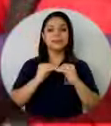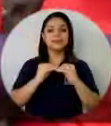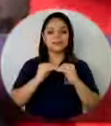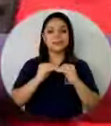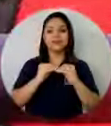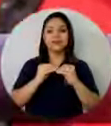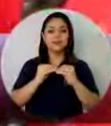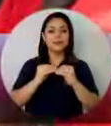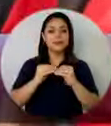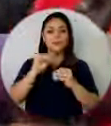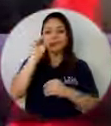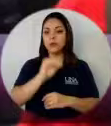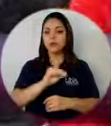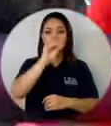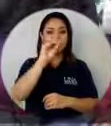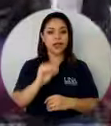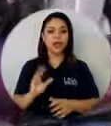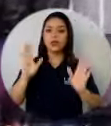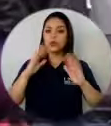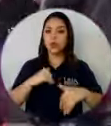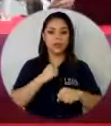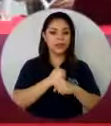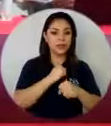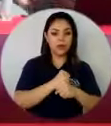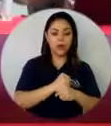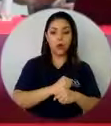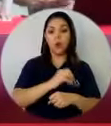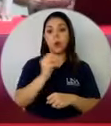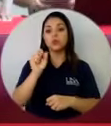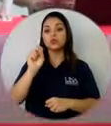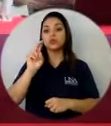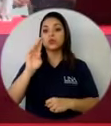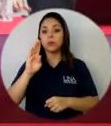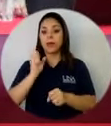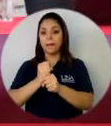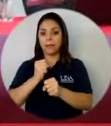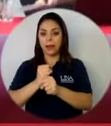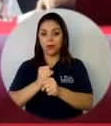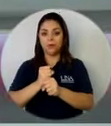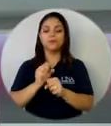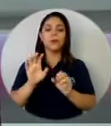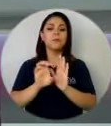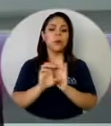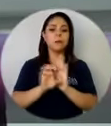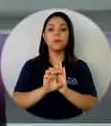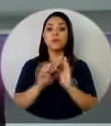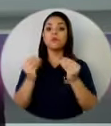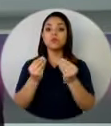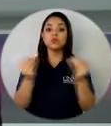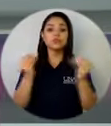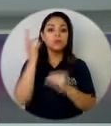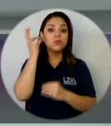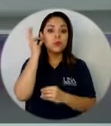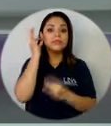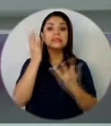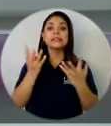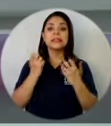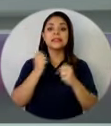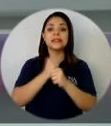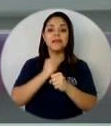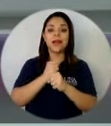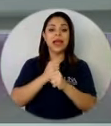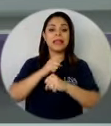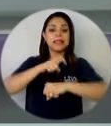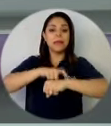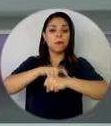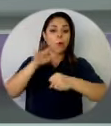Mayores tasas de desempleo, mayores tasas de subempleo. Por ejemplo, muchas mujeres desearían trabajar tiempo completo y solo consiguen trabajos de